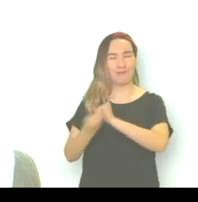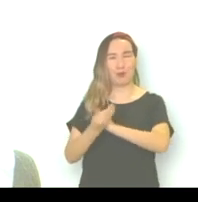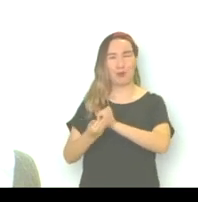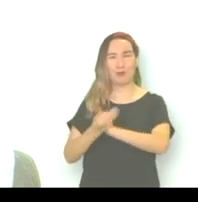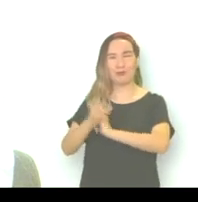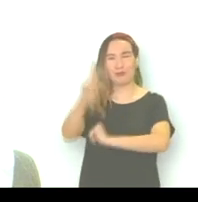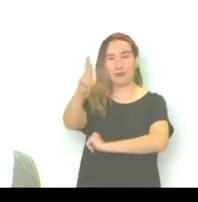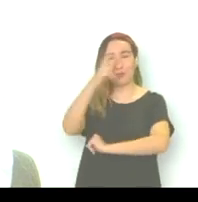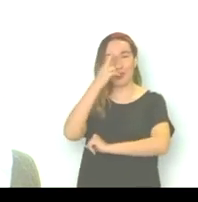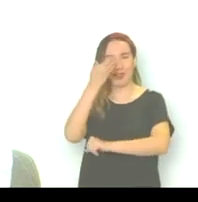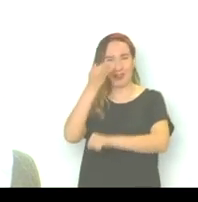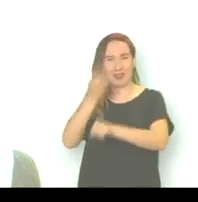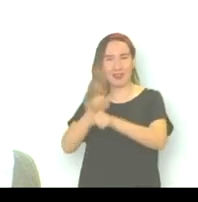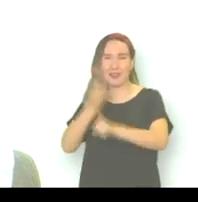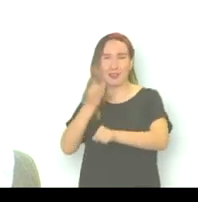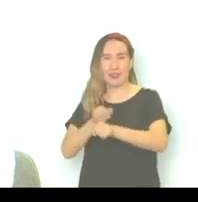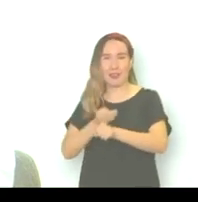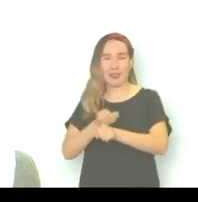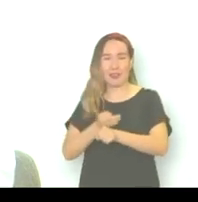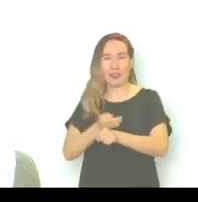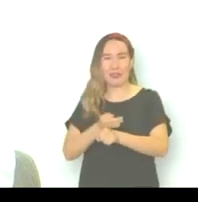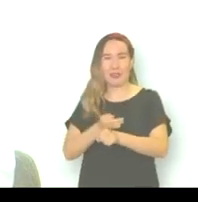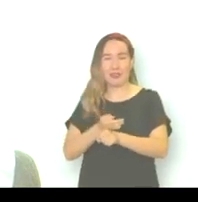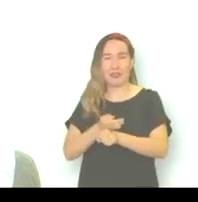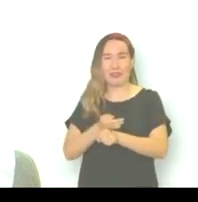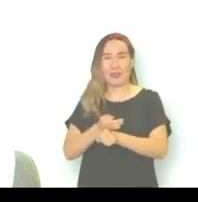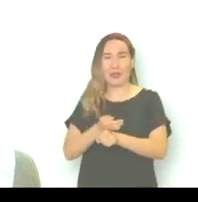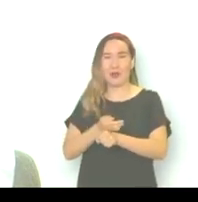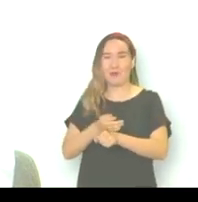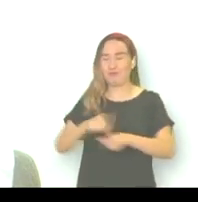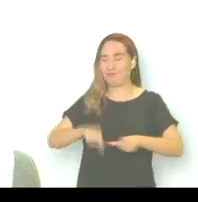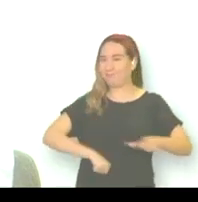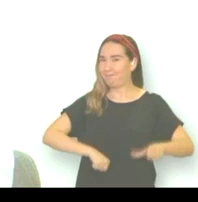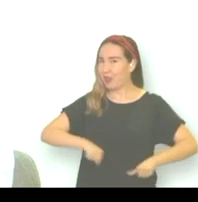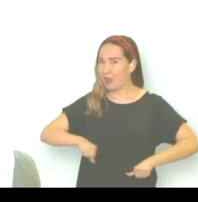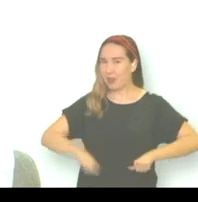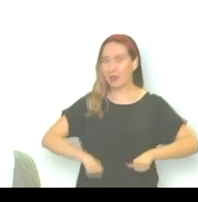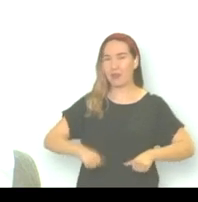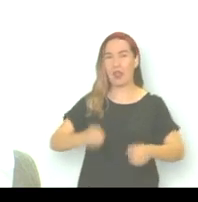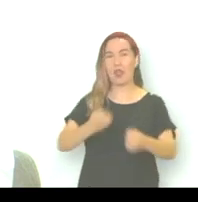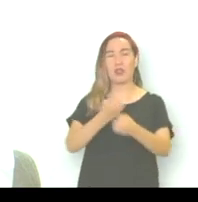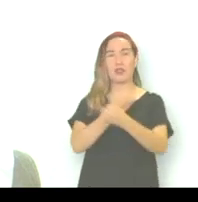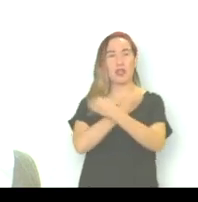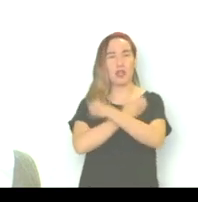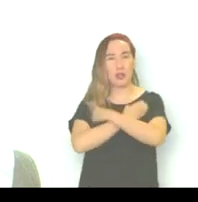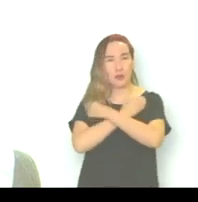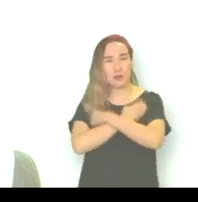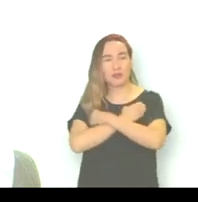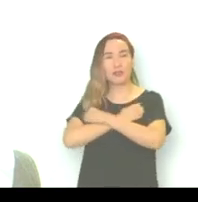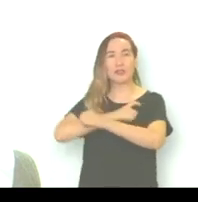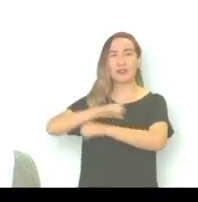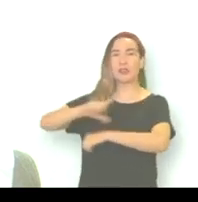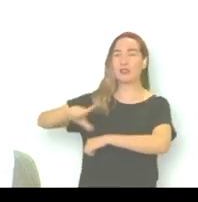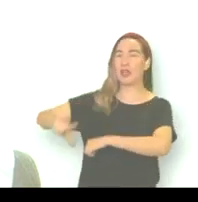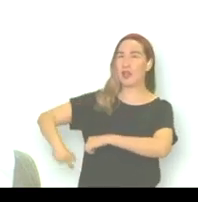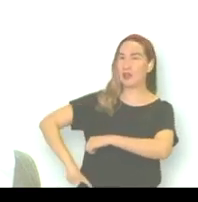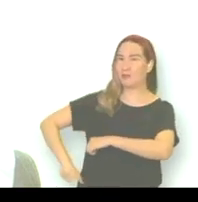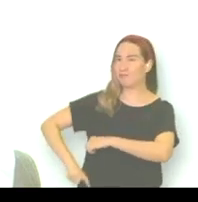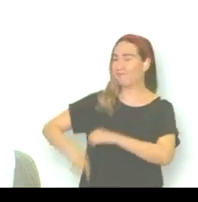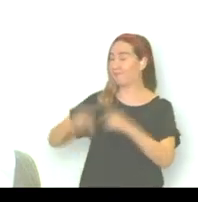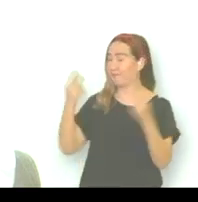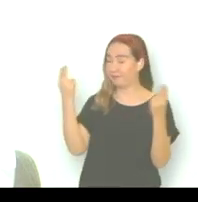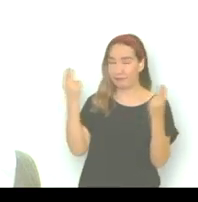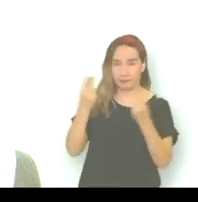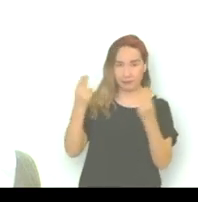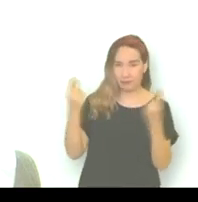recordar que siguen resguardadas el resto de actividades, las educativas, las gubernamentales no